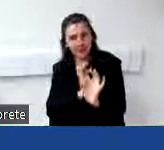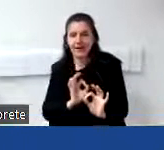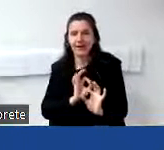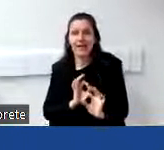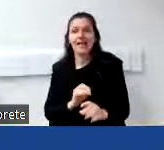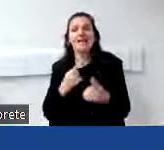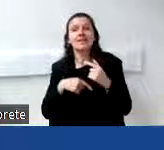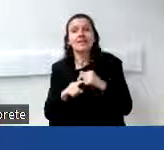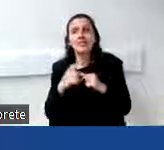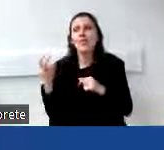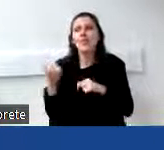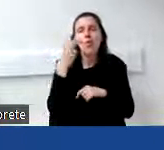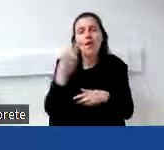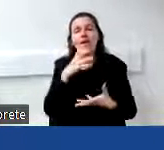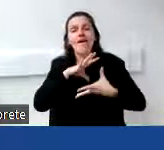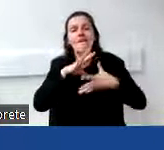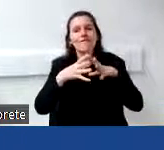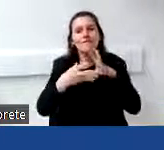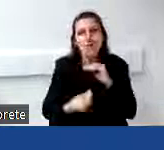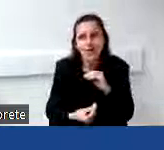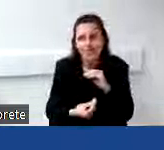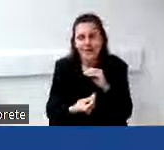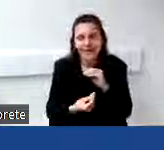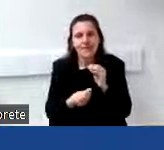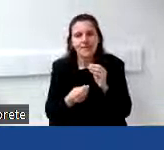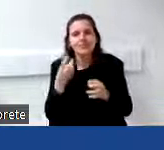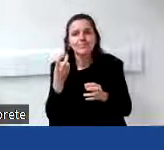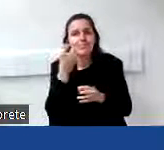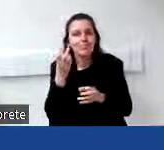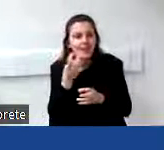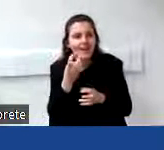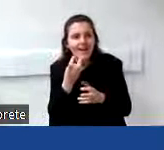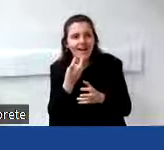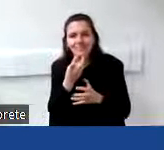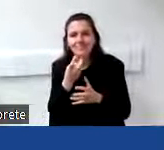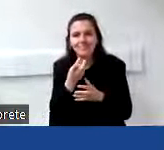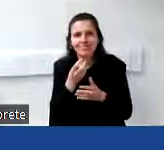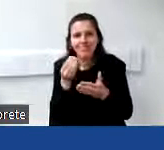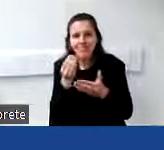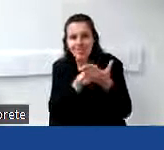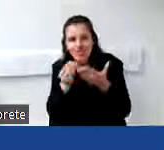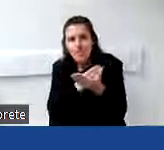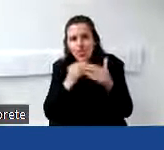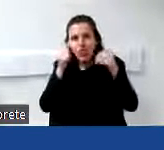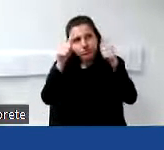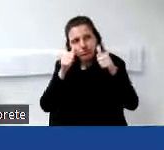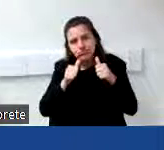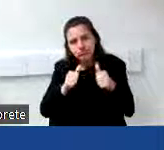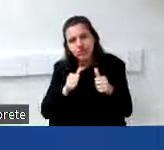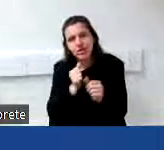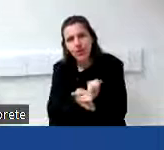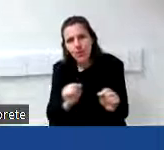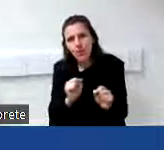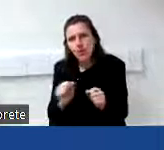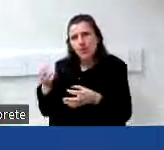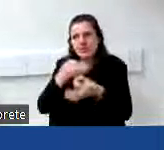con las personas con discapacidad psíquica, facilitar con pictogramas, ¿sí? Esperar a que encuentre el pictograma,